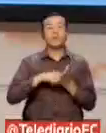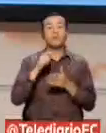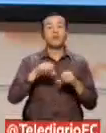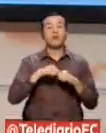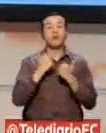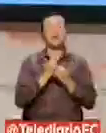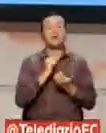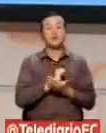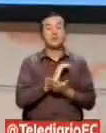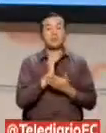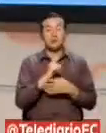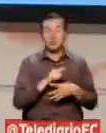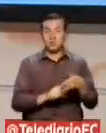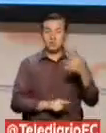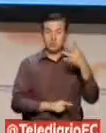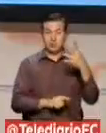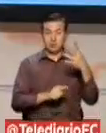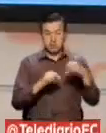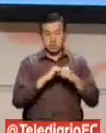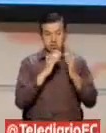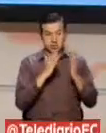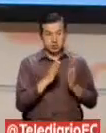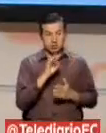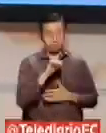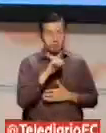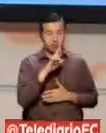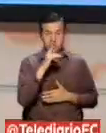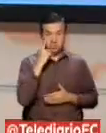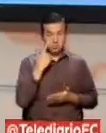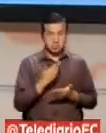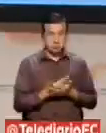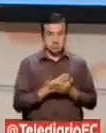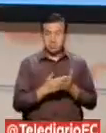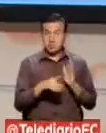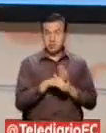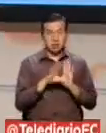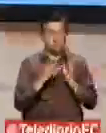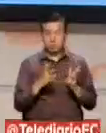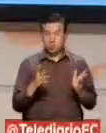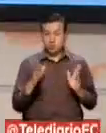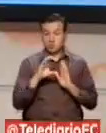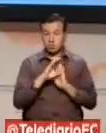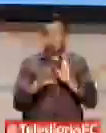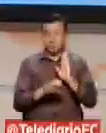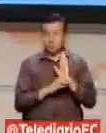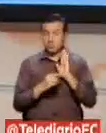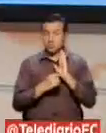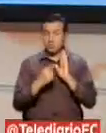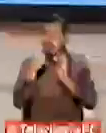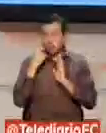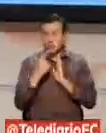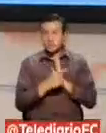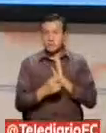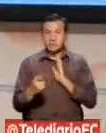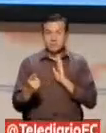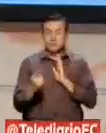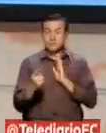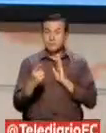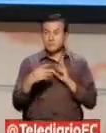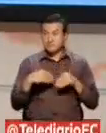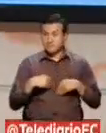fueron cuatro líneas presentadas por el asambleísta Flores sin fundamentación legal, y que a propósito la Constitución los caracteriza como